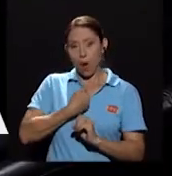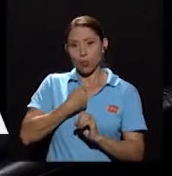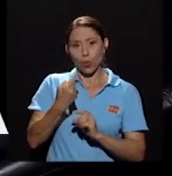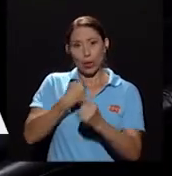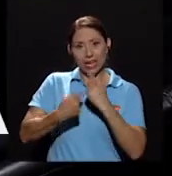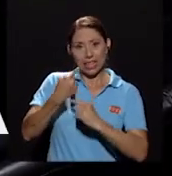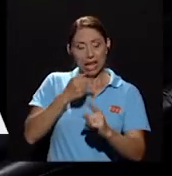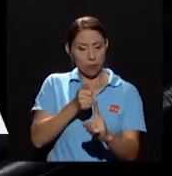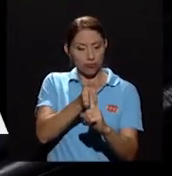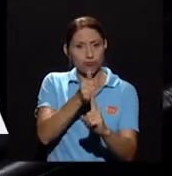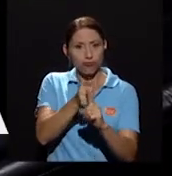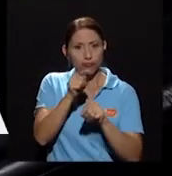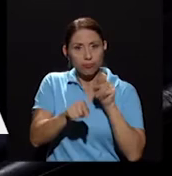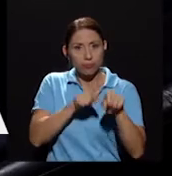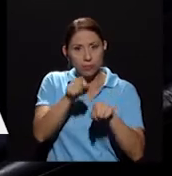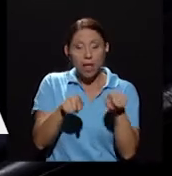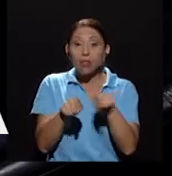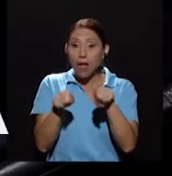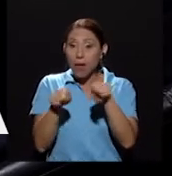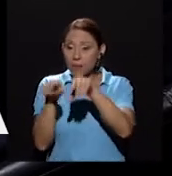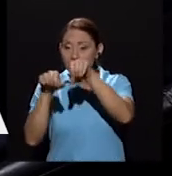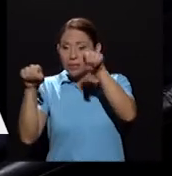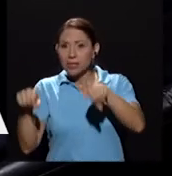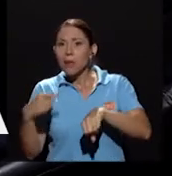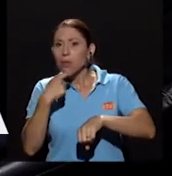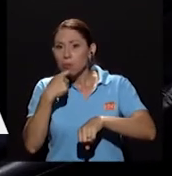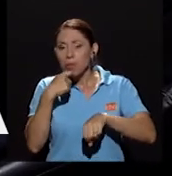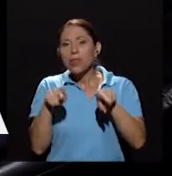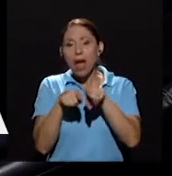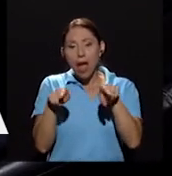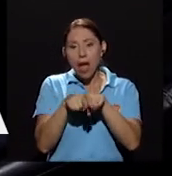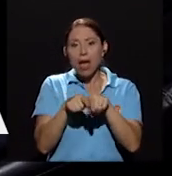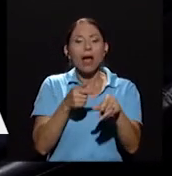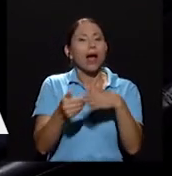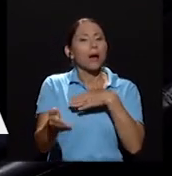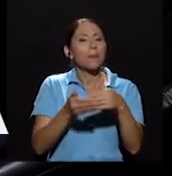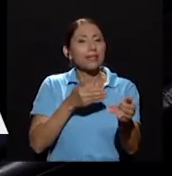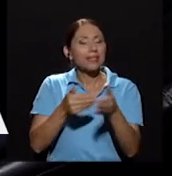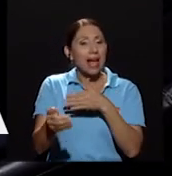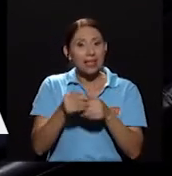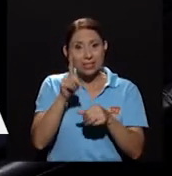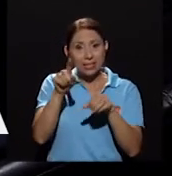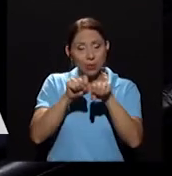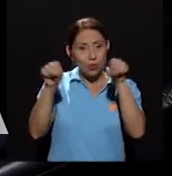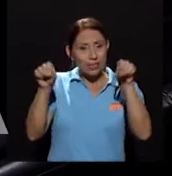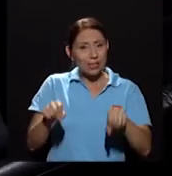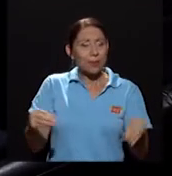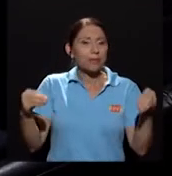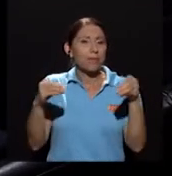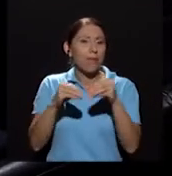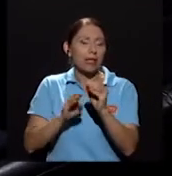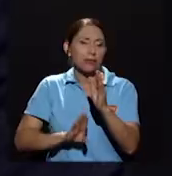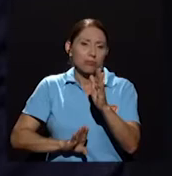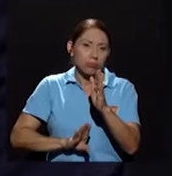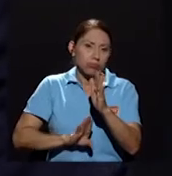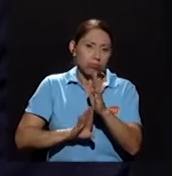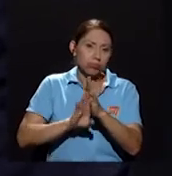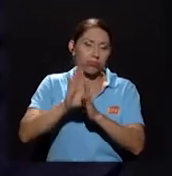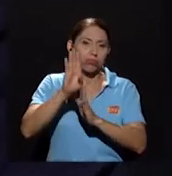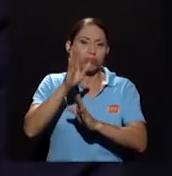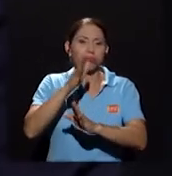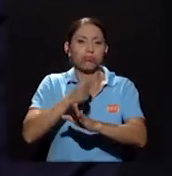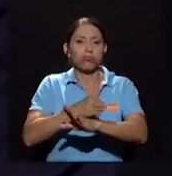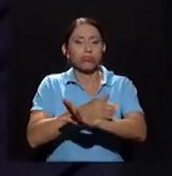británico sin duda alguna a pesar de ser uno de los sistemas más desarrollados y